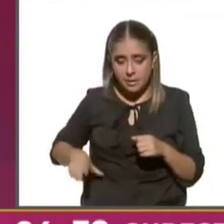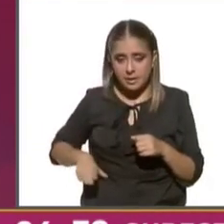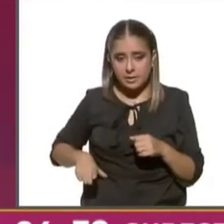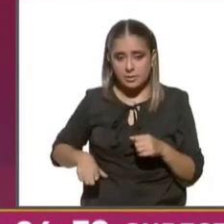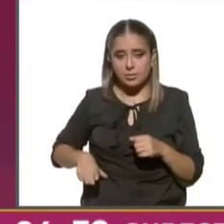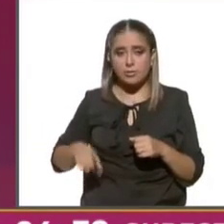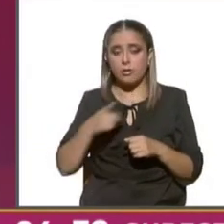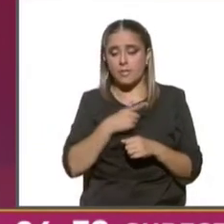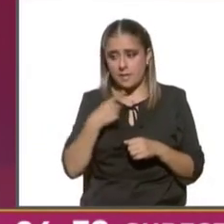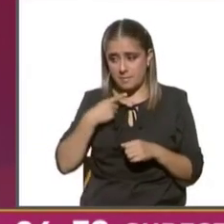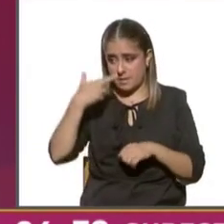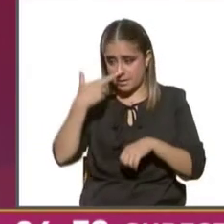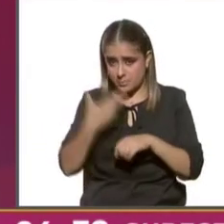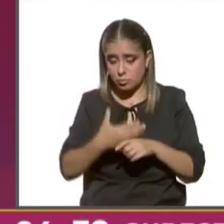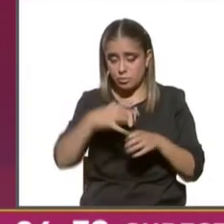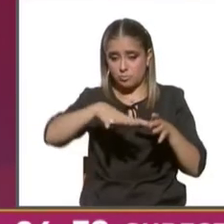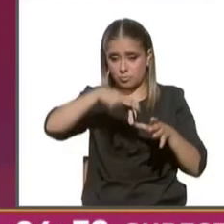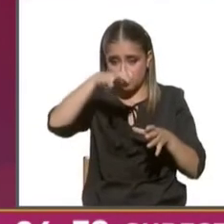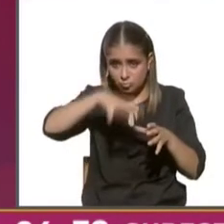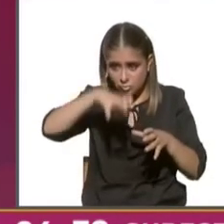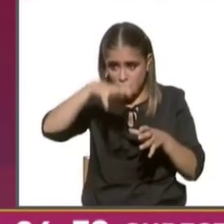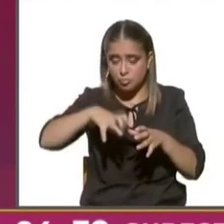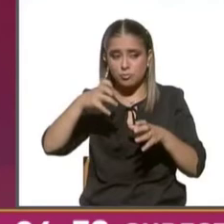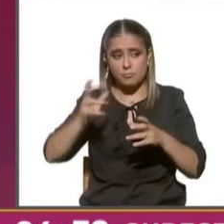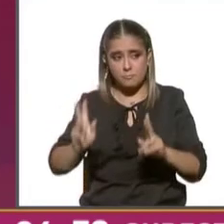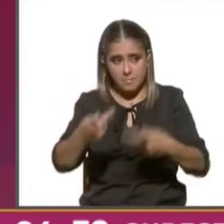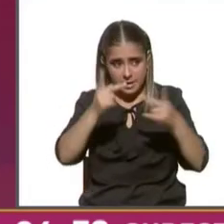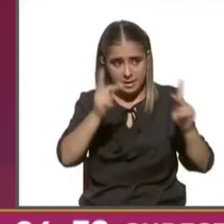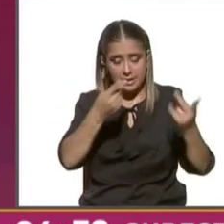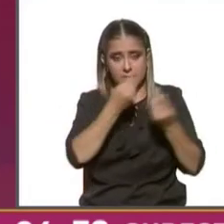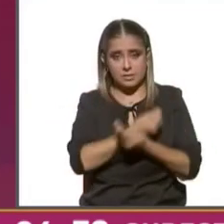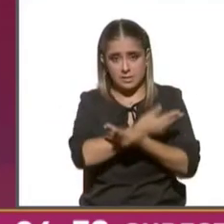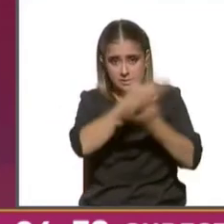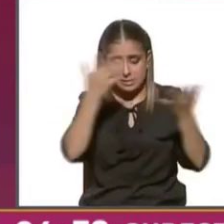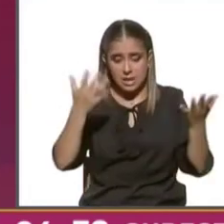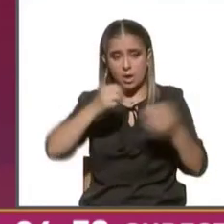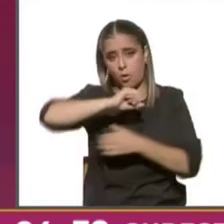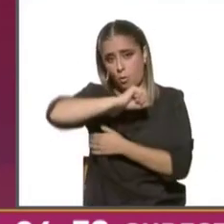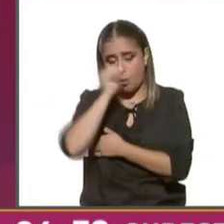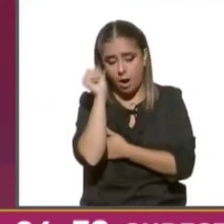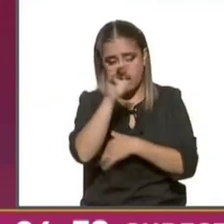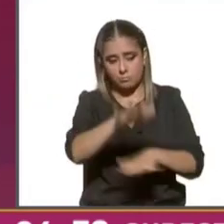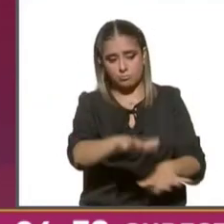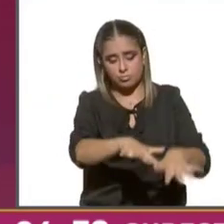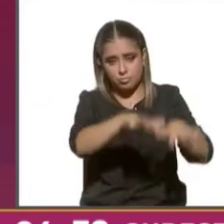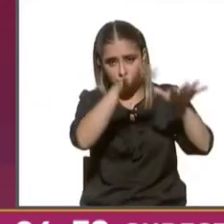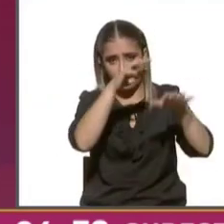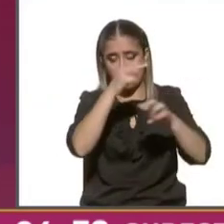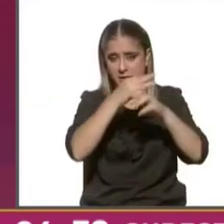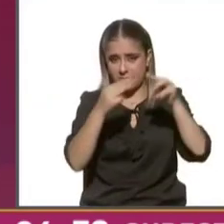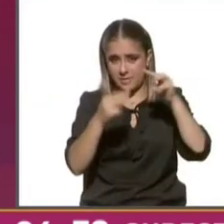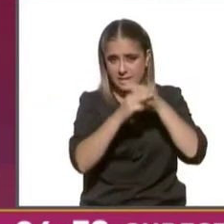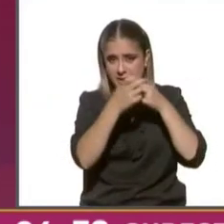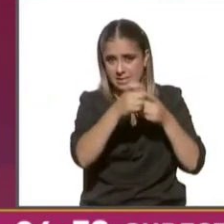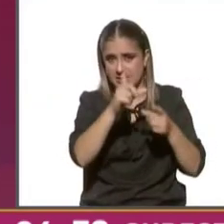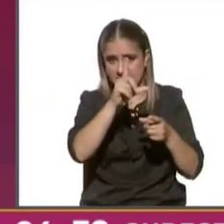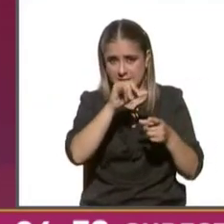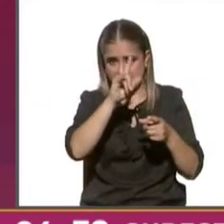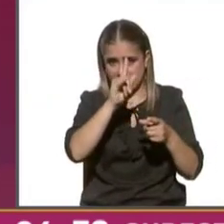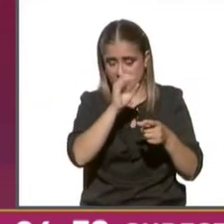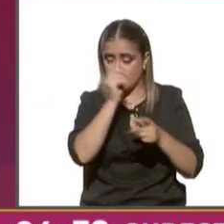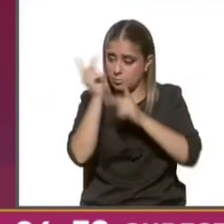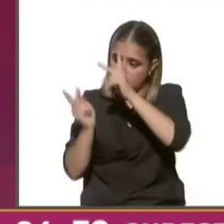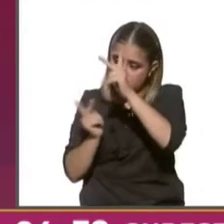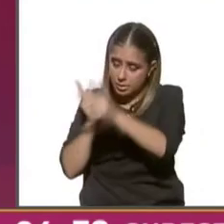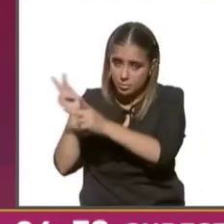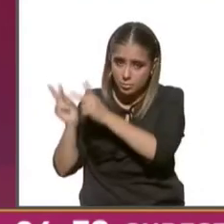que explota, extraiga, comercialice, distribuya y almacene este material, y aquí lo comparamos como